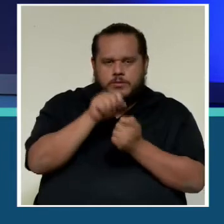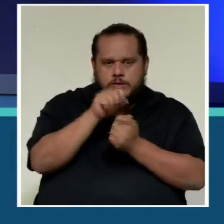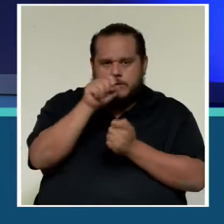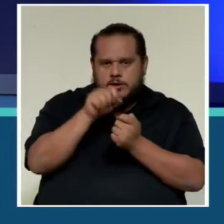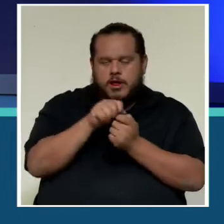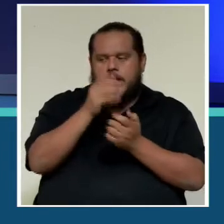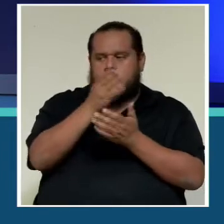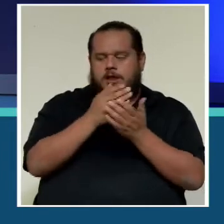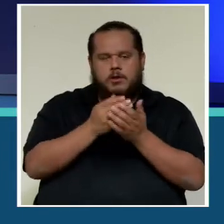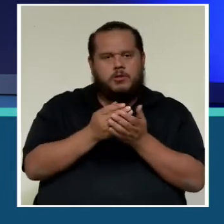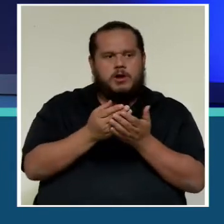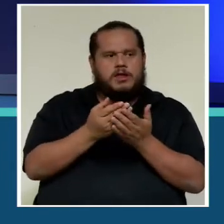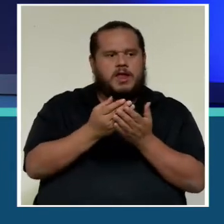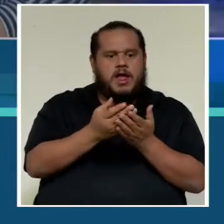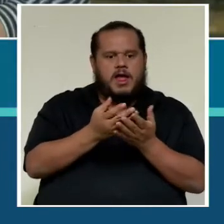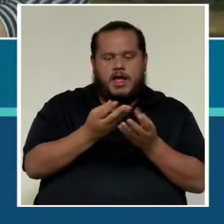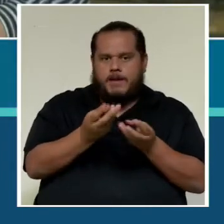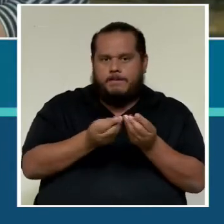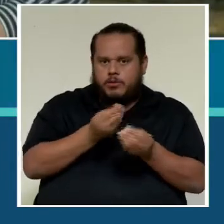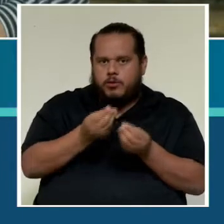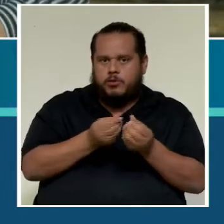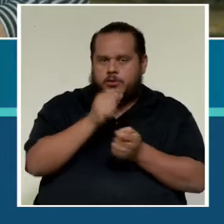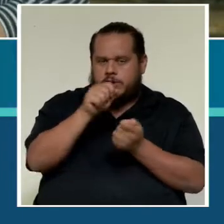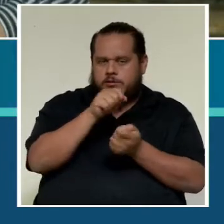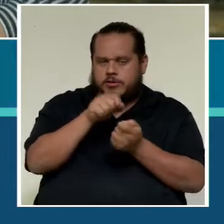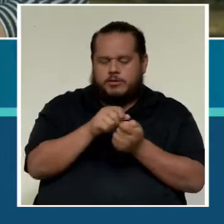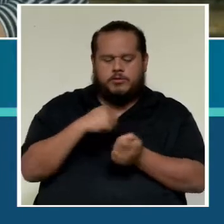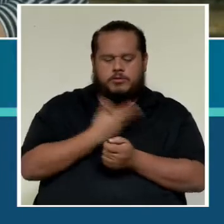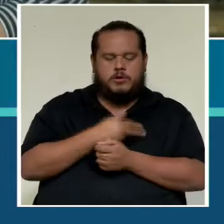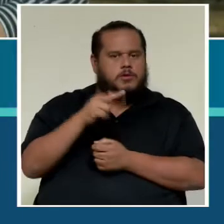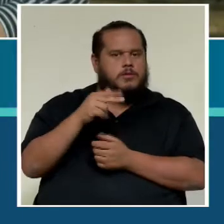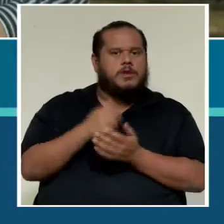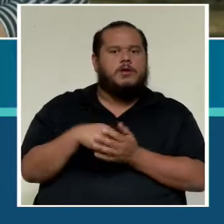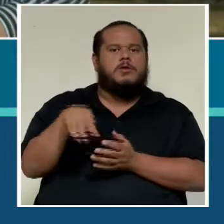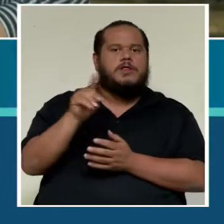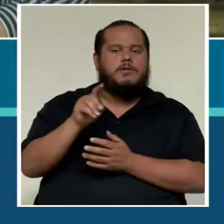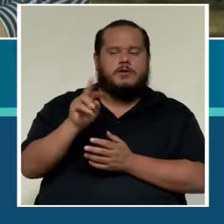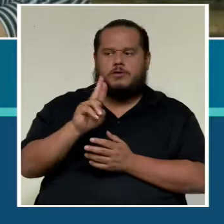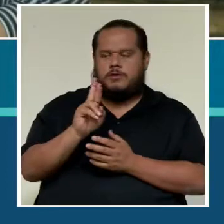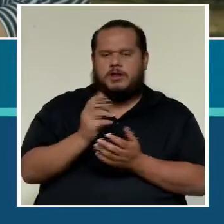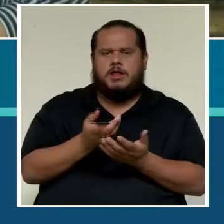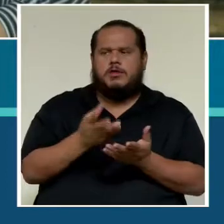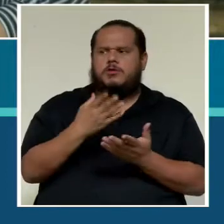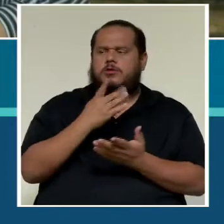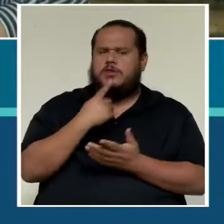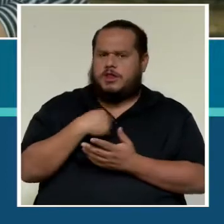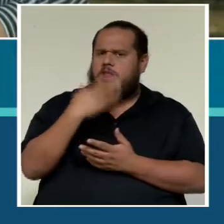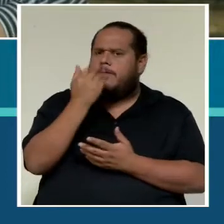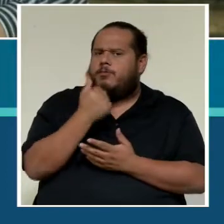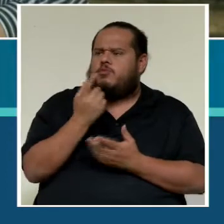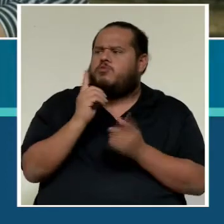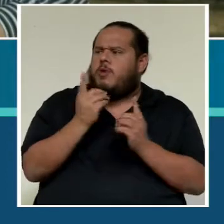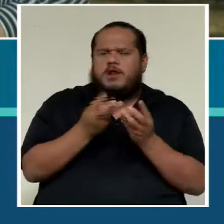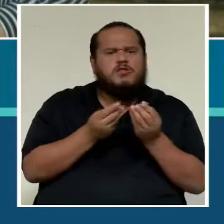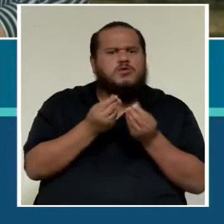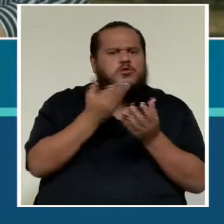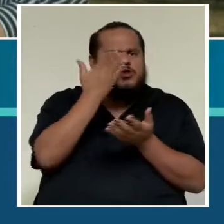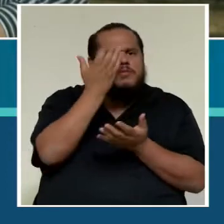algunos artículos específicos. Nuestro compañero David Roversi nos cuenta cuáles artículos y por qué. Muy buenas noches, David, adelante.